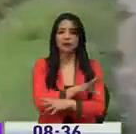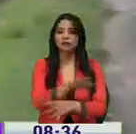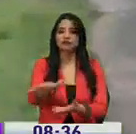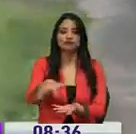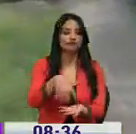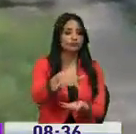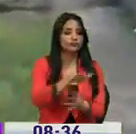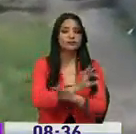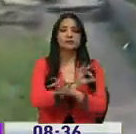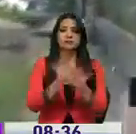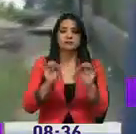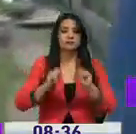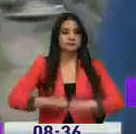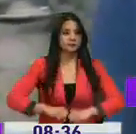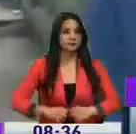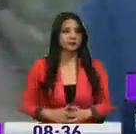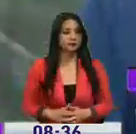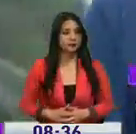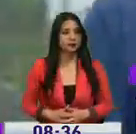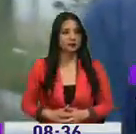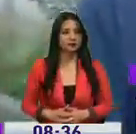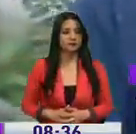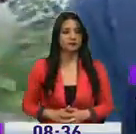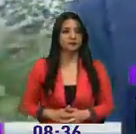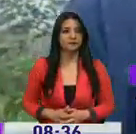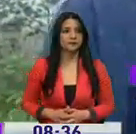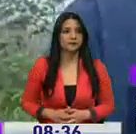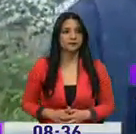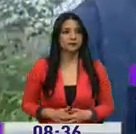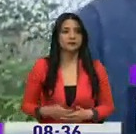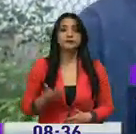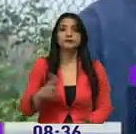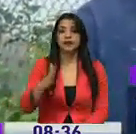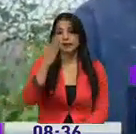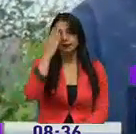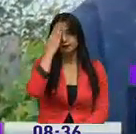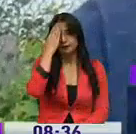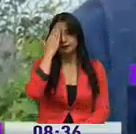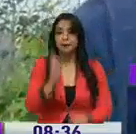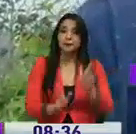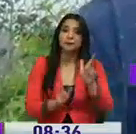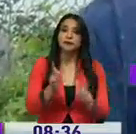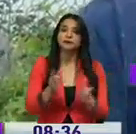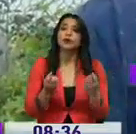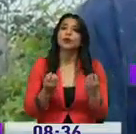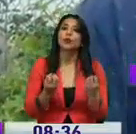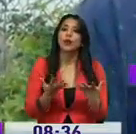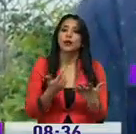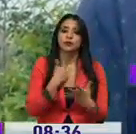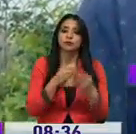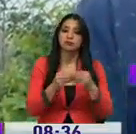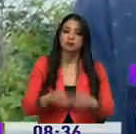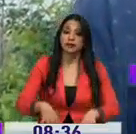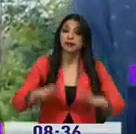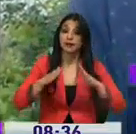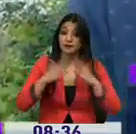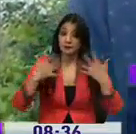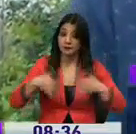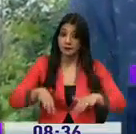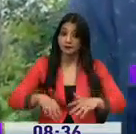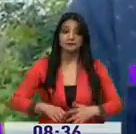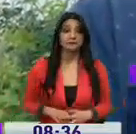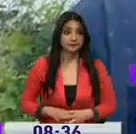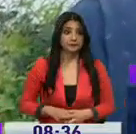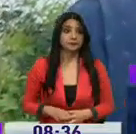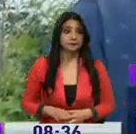trabajar. Don Carlos, ¿ya está cuantificado el número de personas ya realmente afectadas? Sí, en este